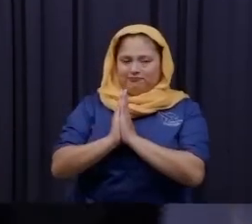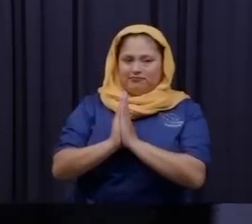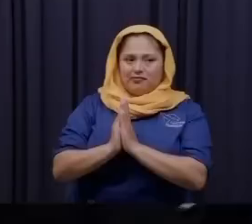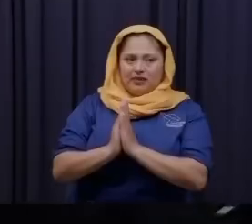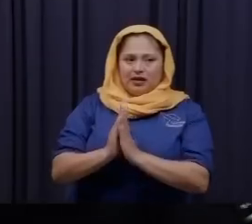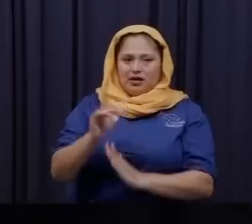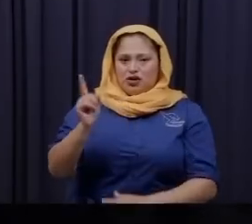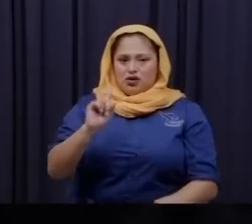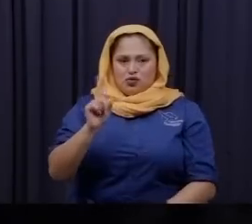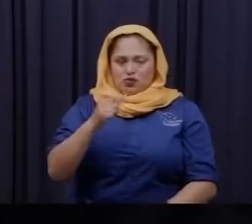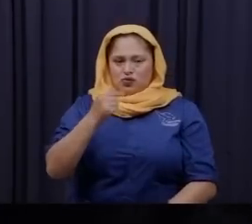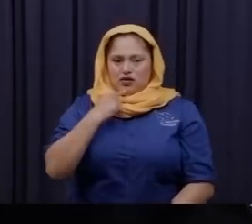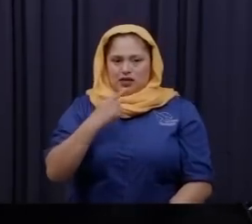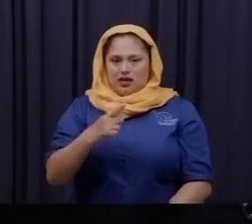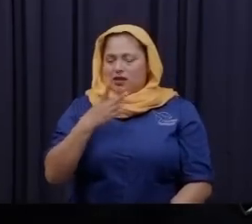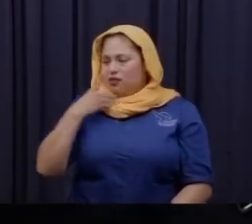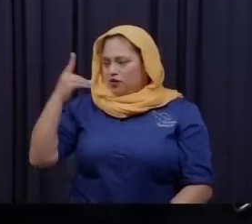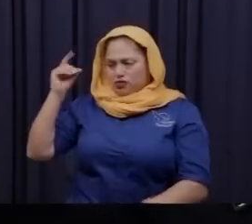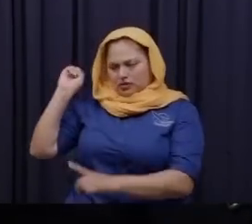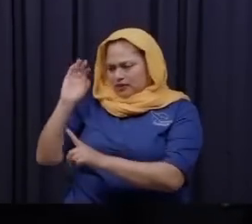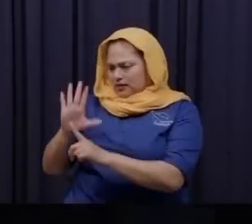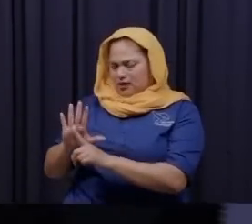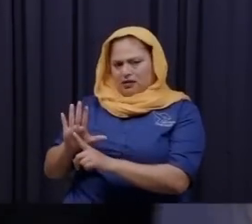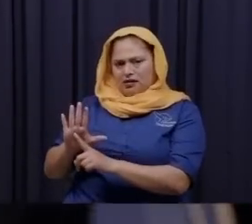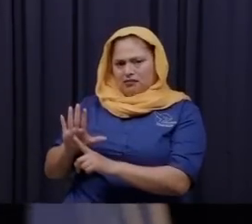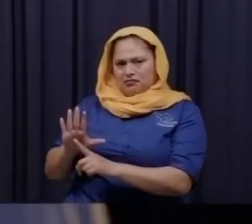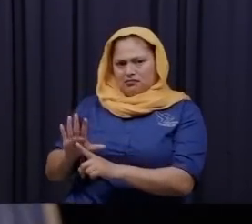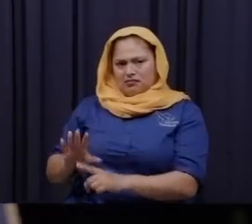Pero no le diga, Dios te bendiga.